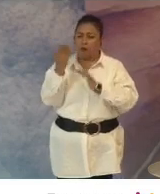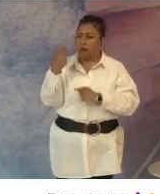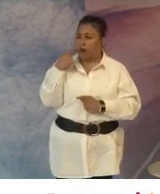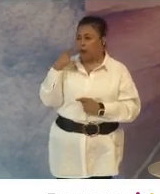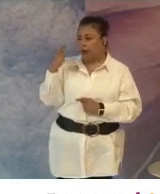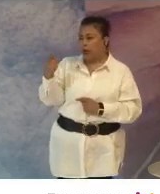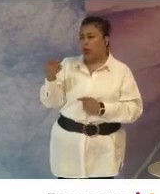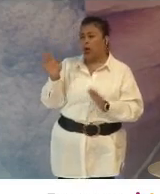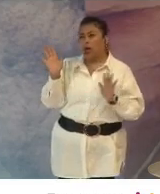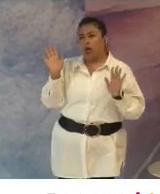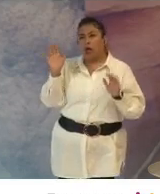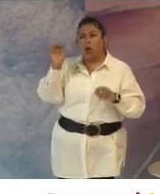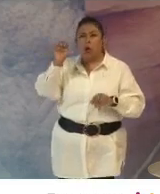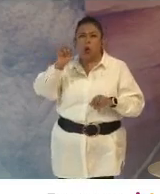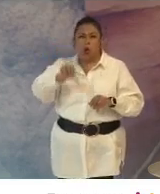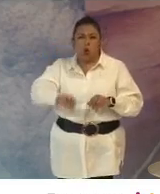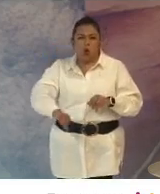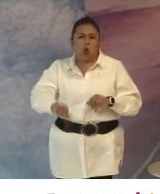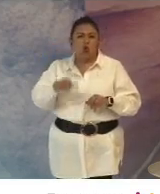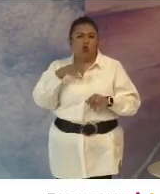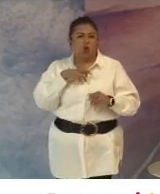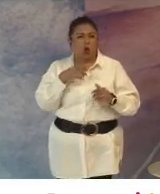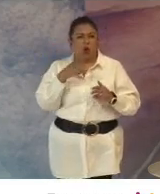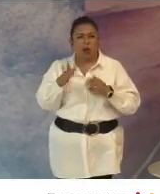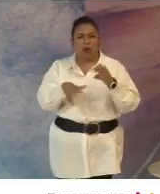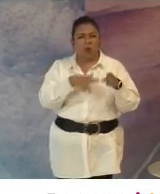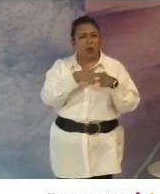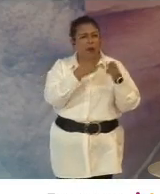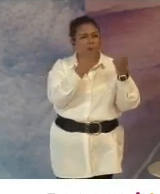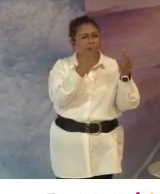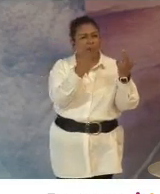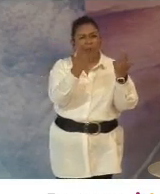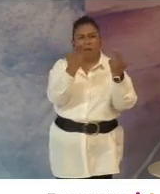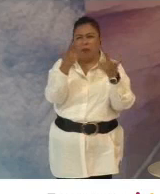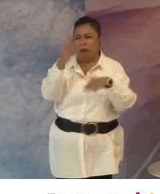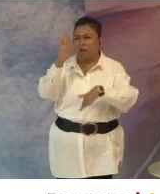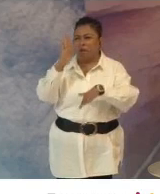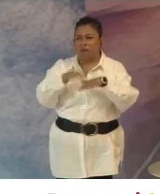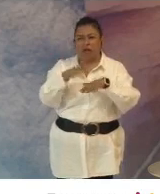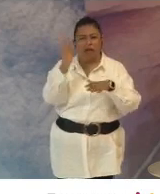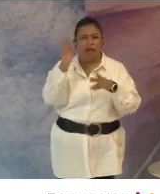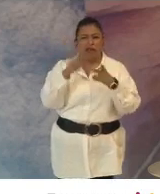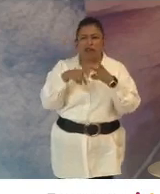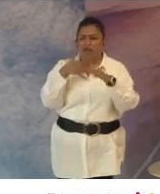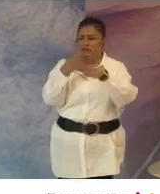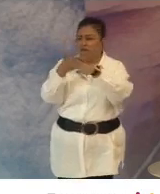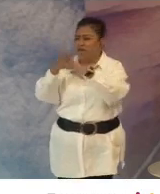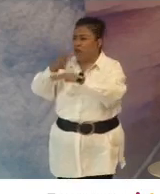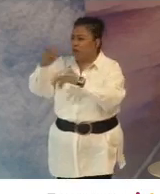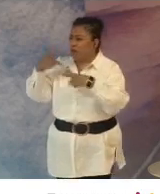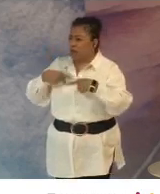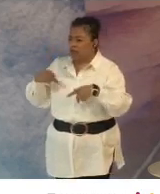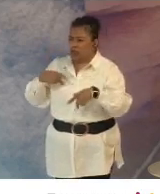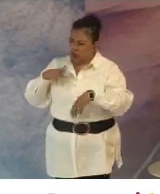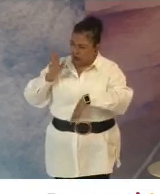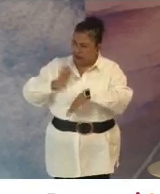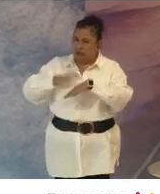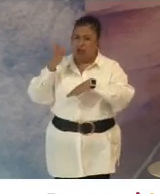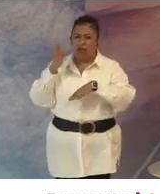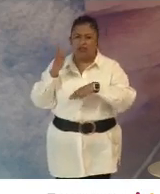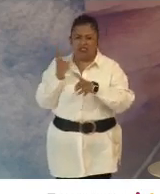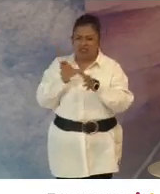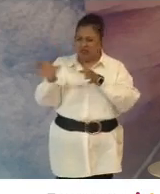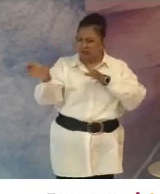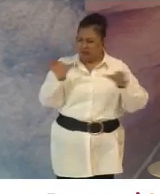dice: hoy voy a destruir más naturaleza, voy a hacer más daño a los otros, voy a crear división social y también